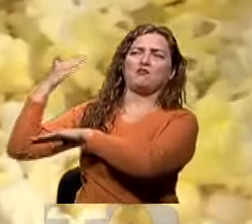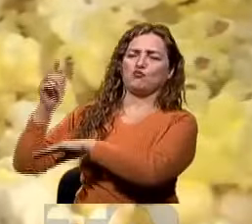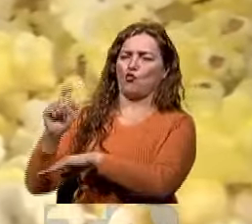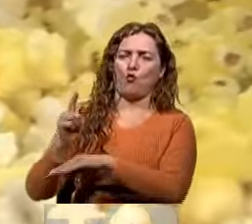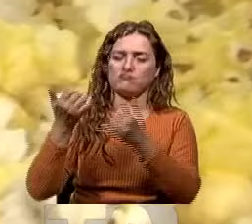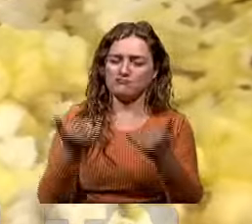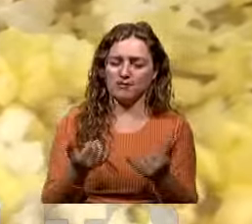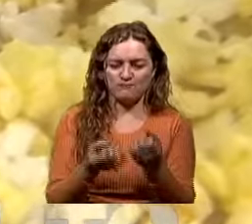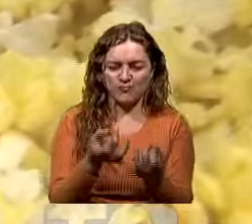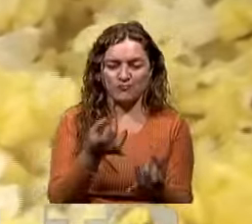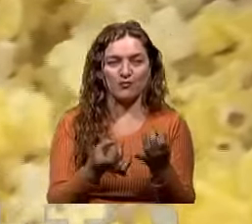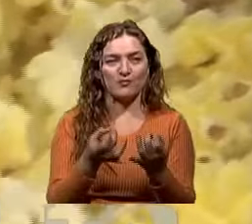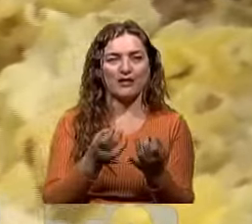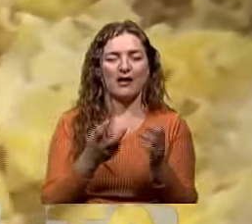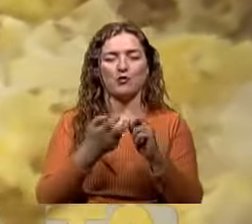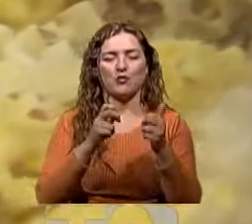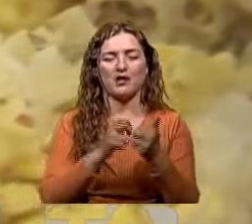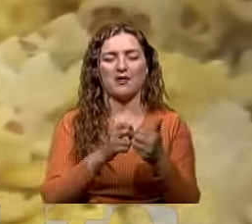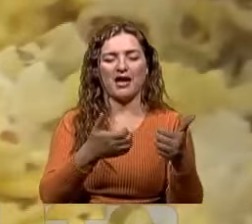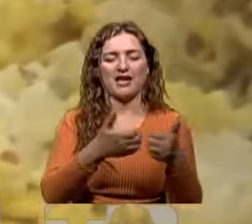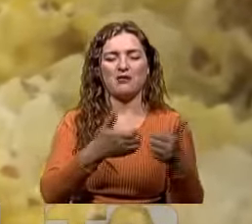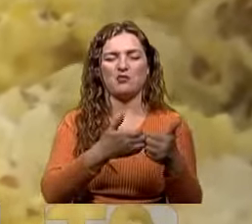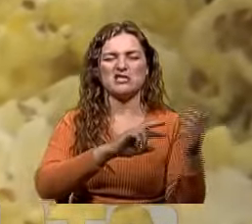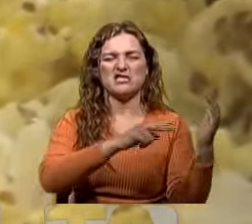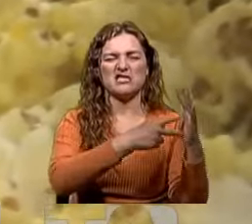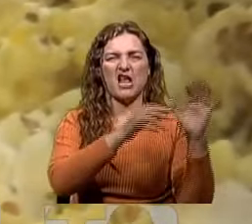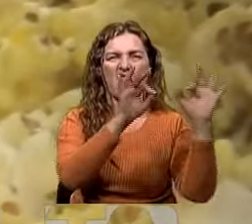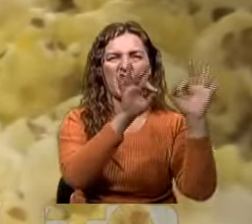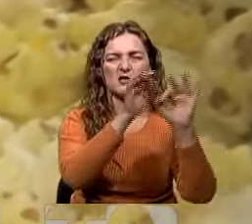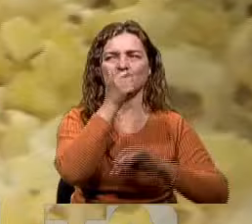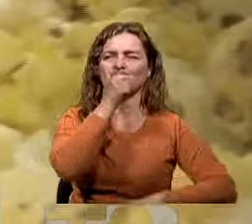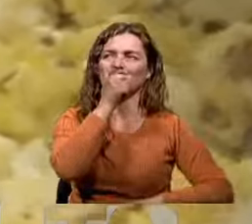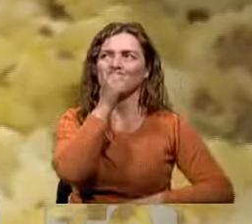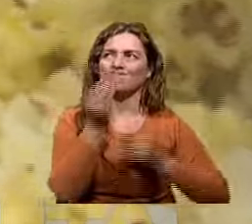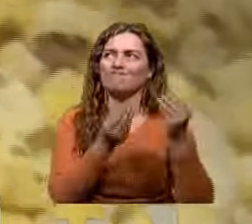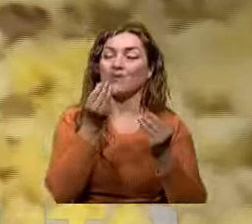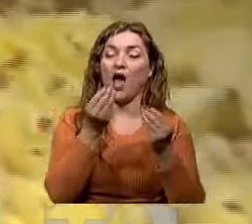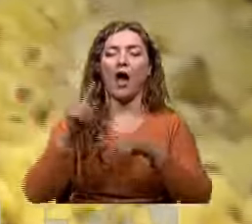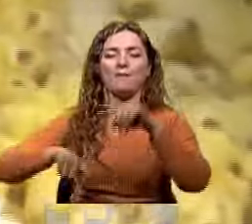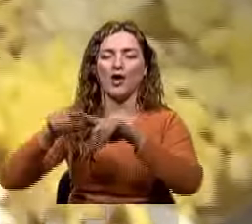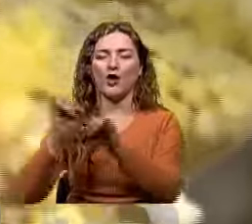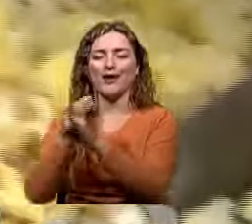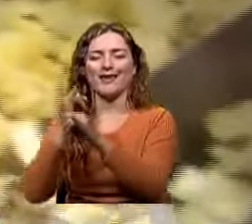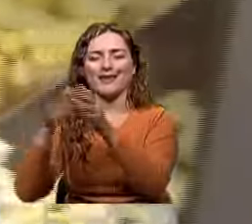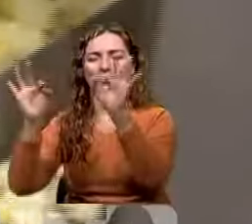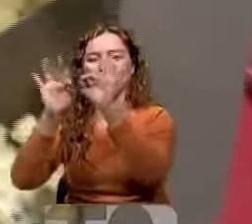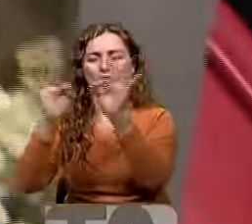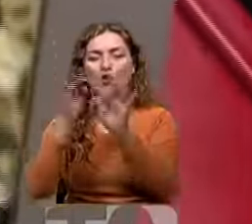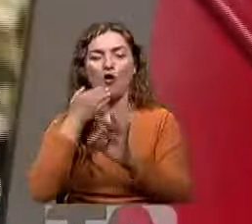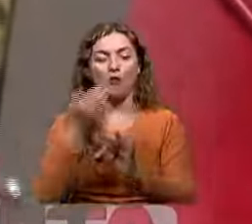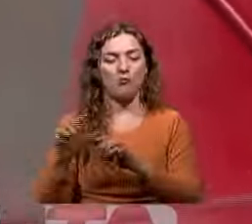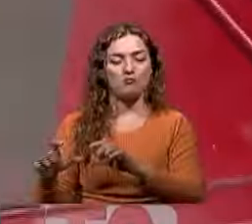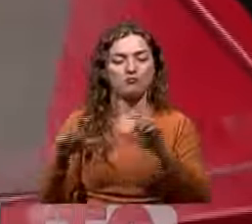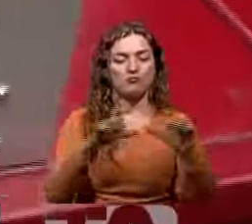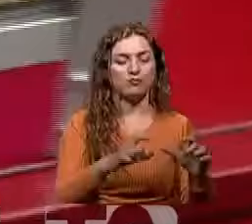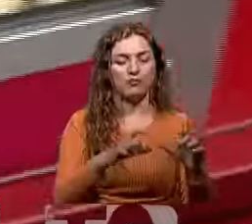Primer problema, porque las máquinas son eléctricas, así que diseñé con un ingeniero amigo un sistema en que sea a través de baterías. Así que